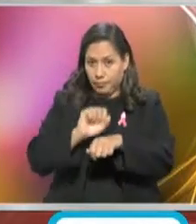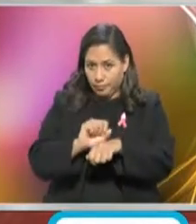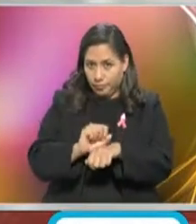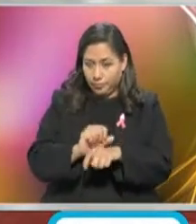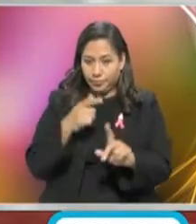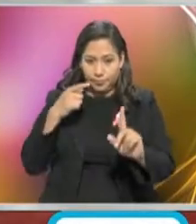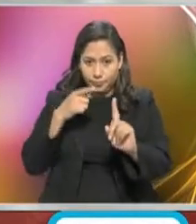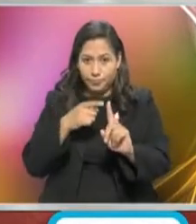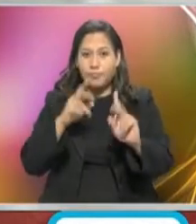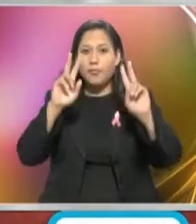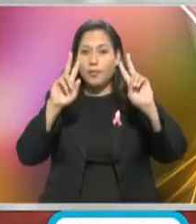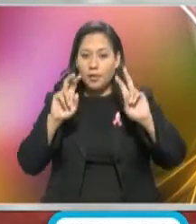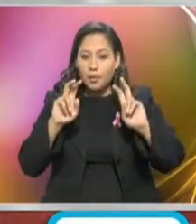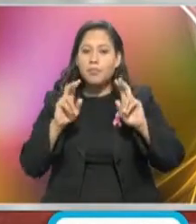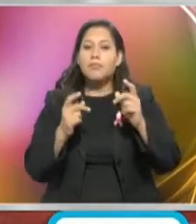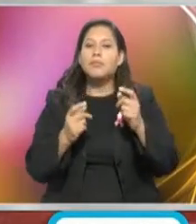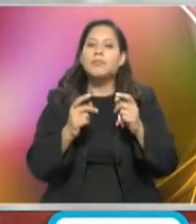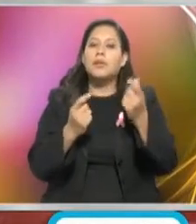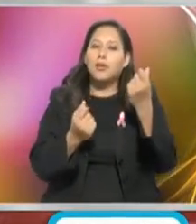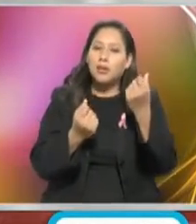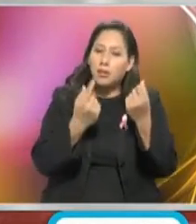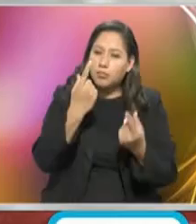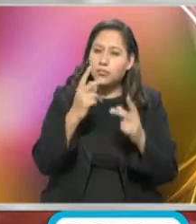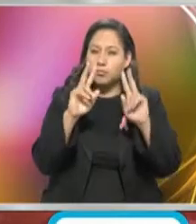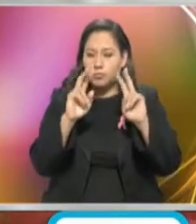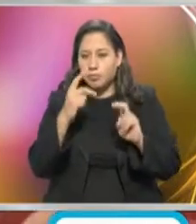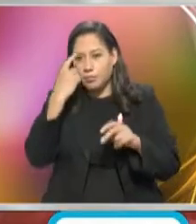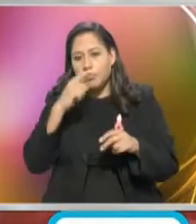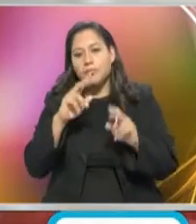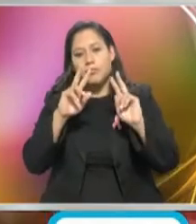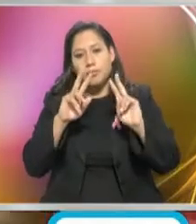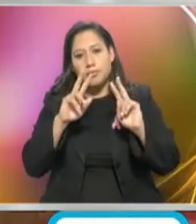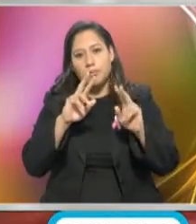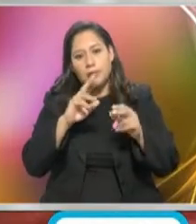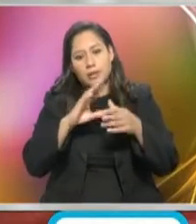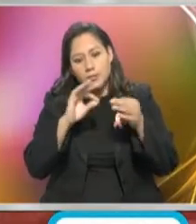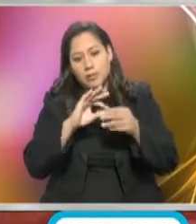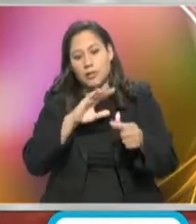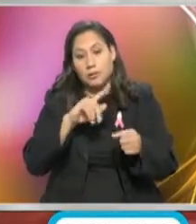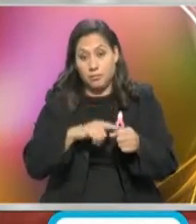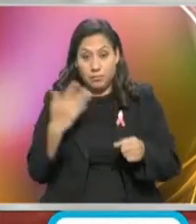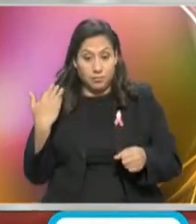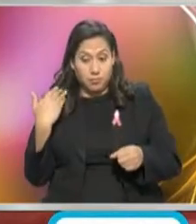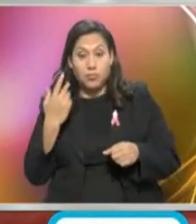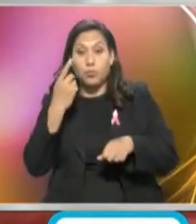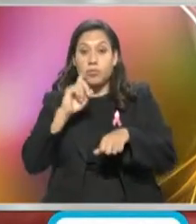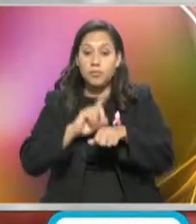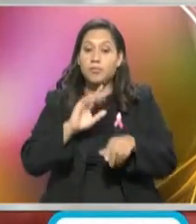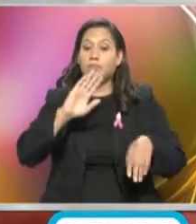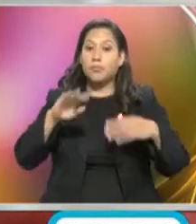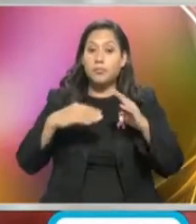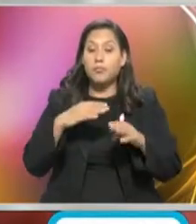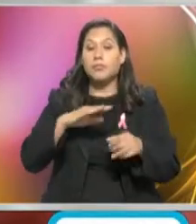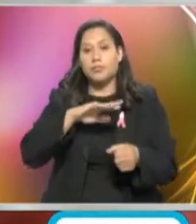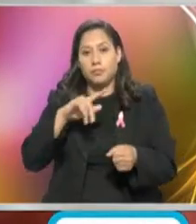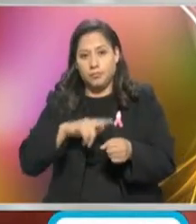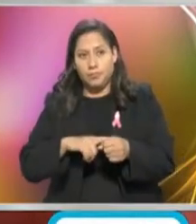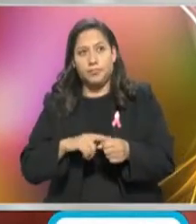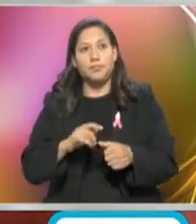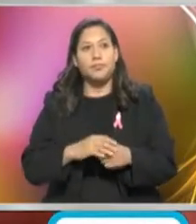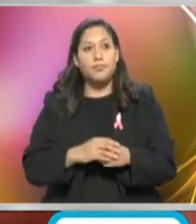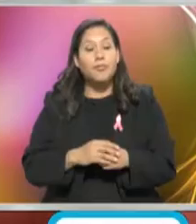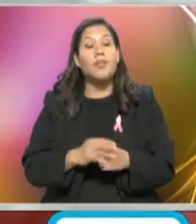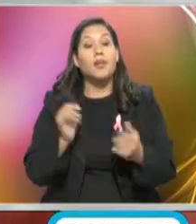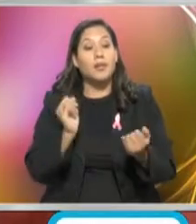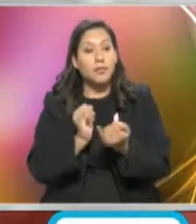estamos dedicándole algunas secciones para hablar de animales, porque fue hace unos días el Día Mundial de los Animales. Sí.